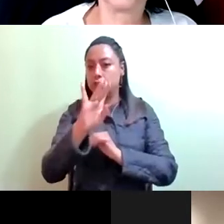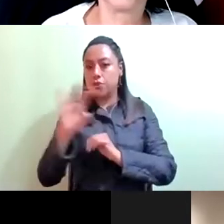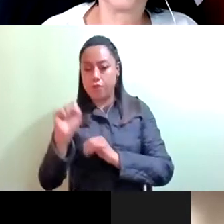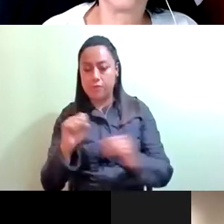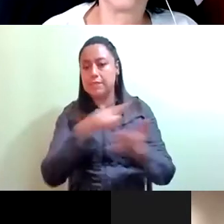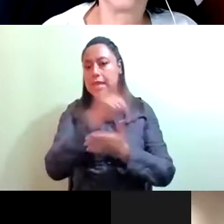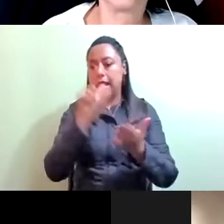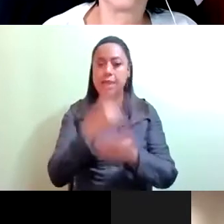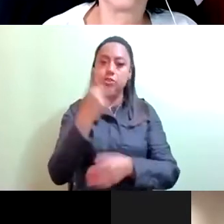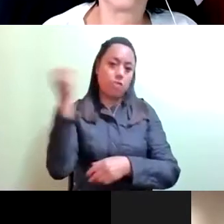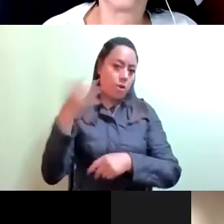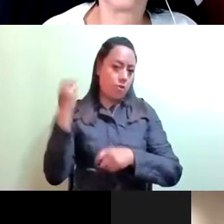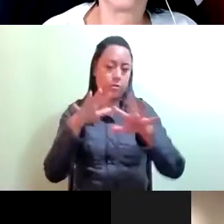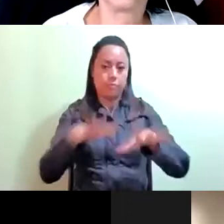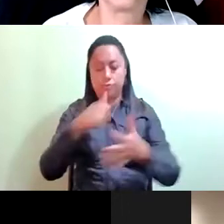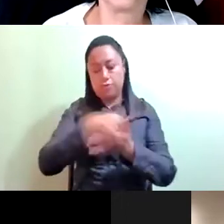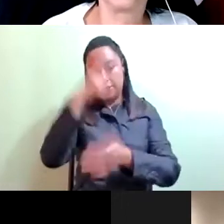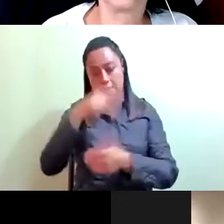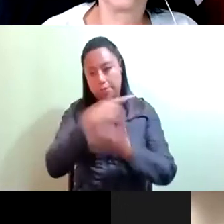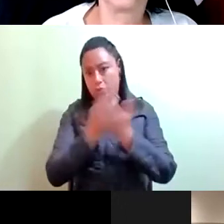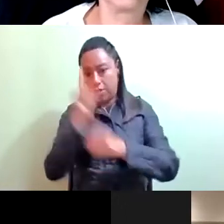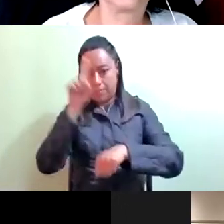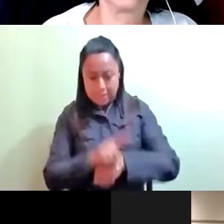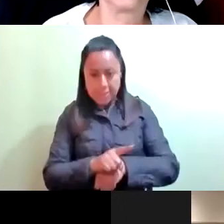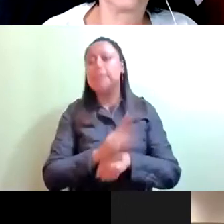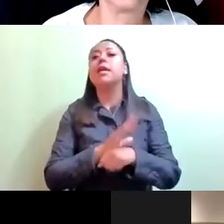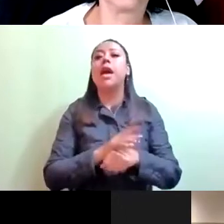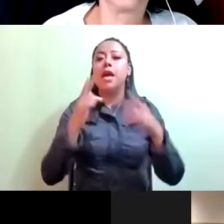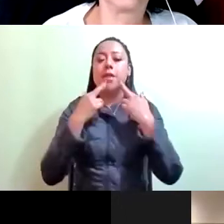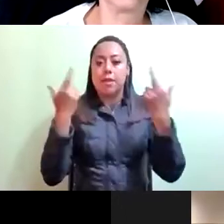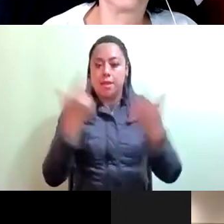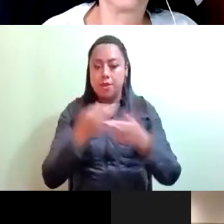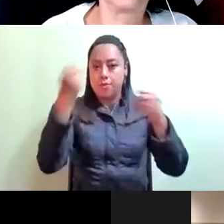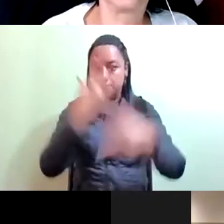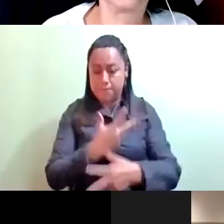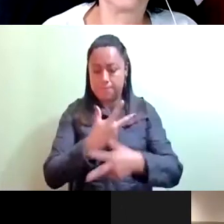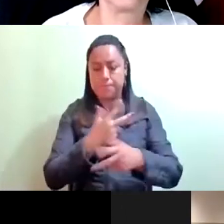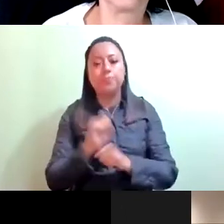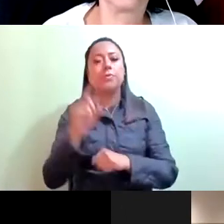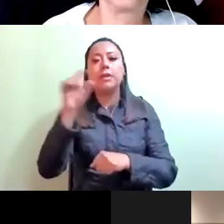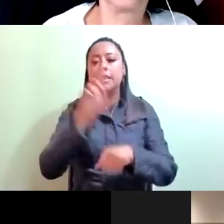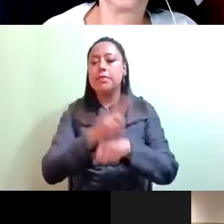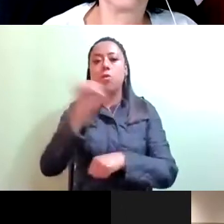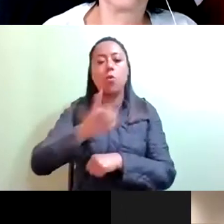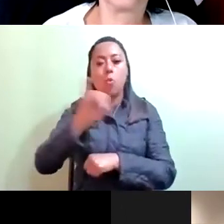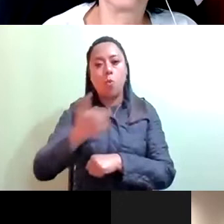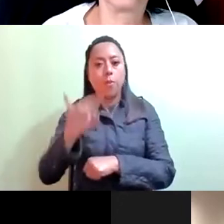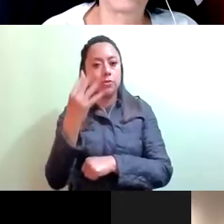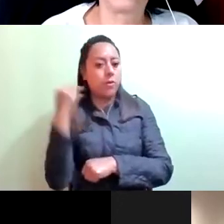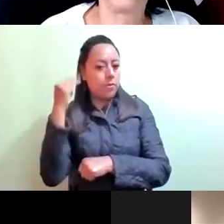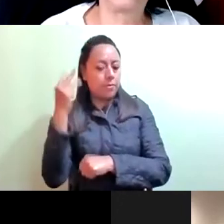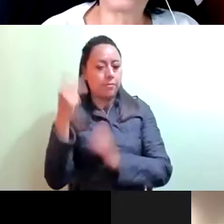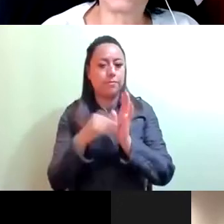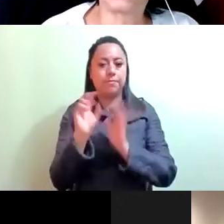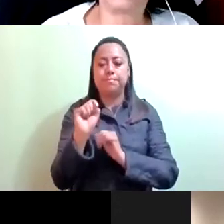Ciudad de México El orden del día de la sesión ordinaria vía remota del jueves 4 de marzo del presente año Cumplida su instrucción, Diputada Presidenta